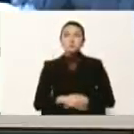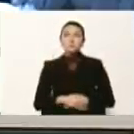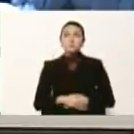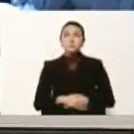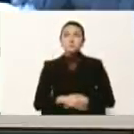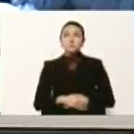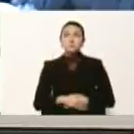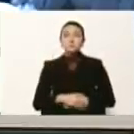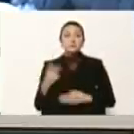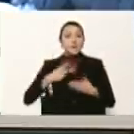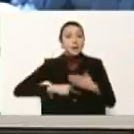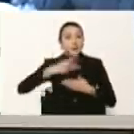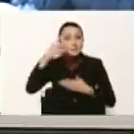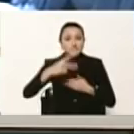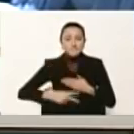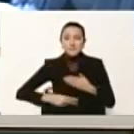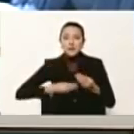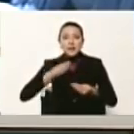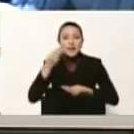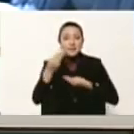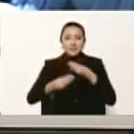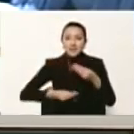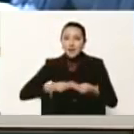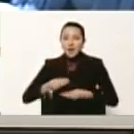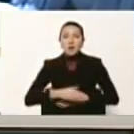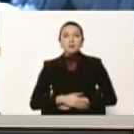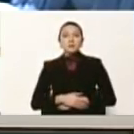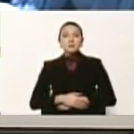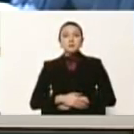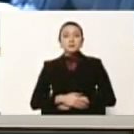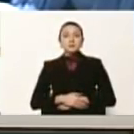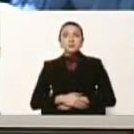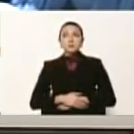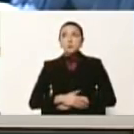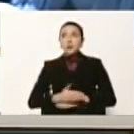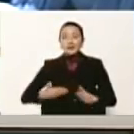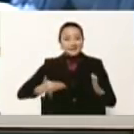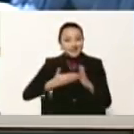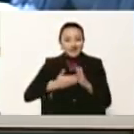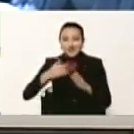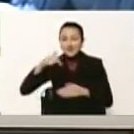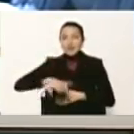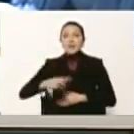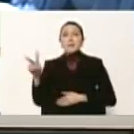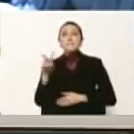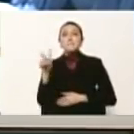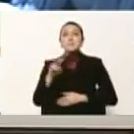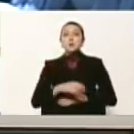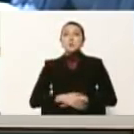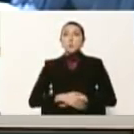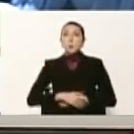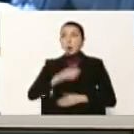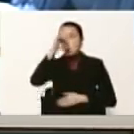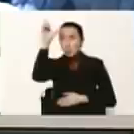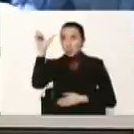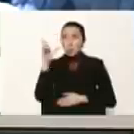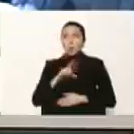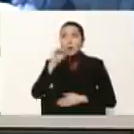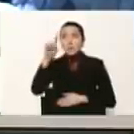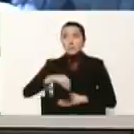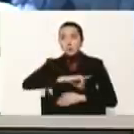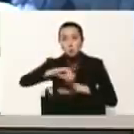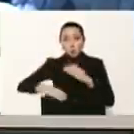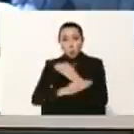Es un plan, el plan del extremismo encabezado en Venezuela por Leopoldo López, por Juan